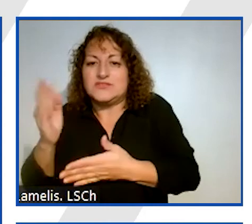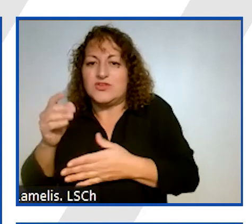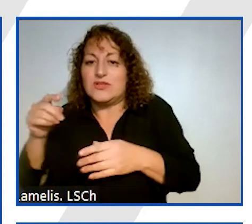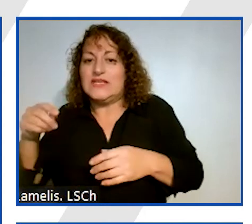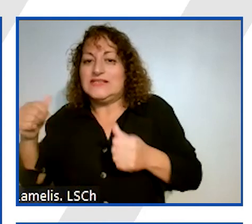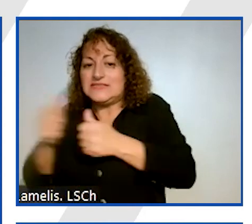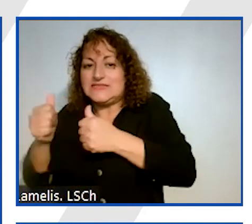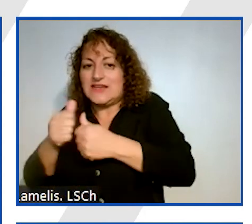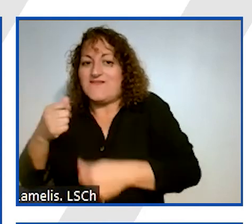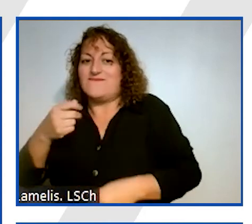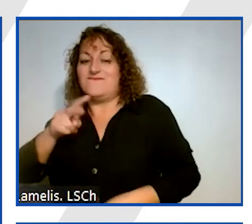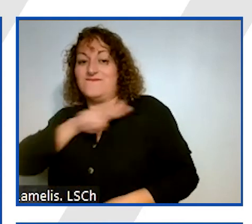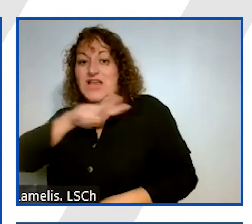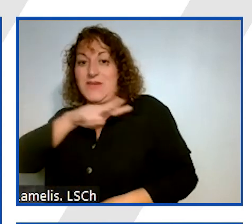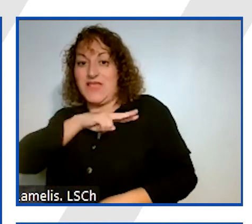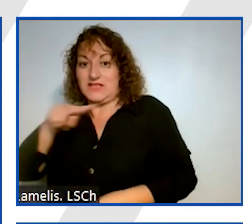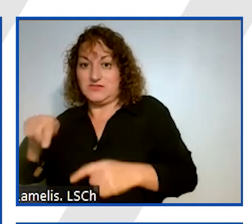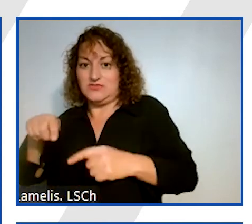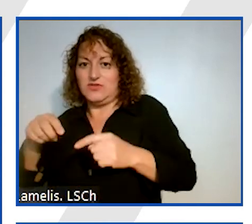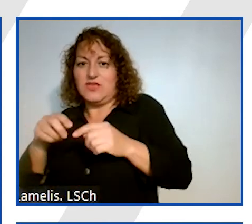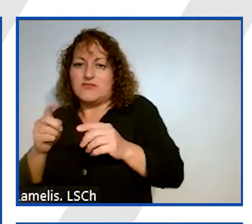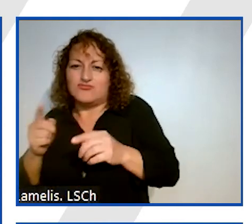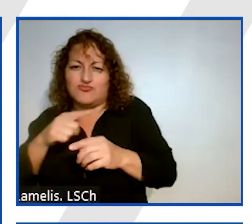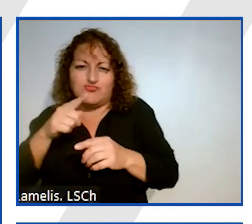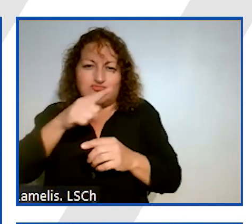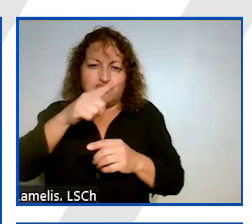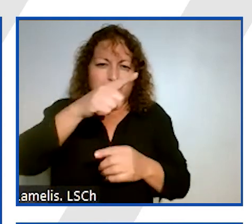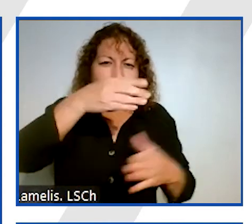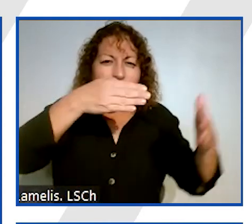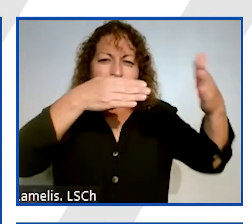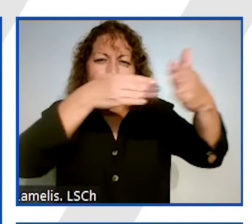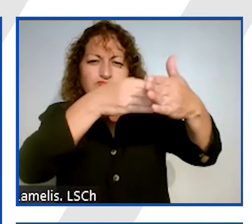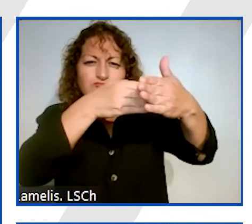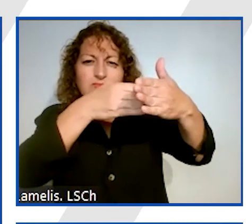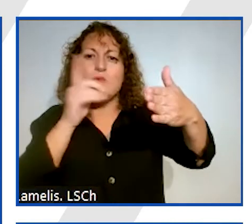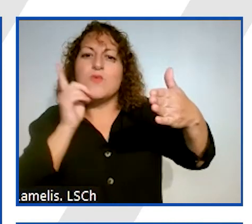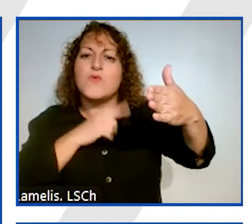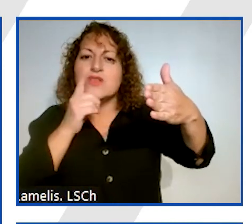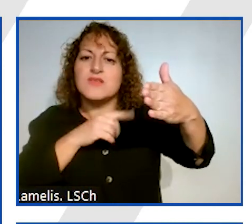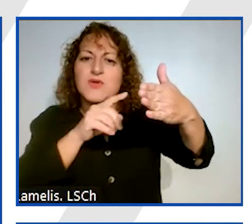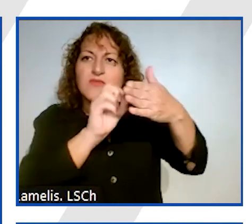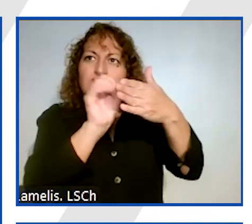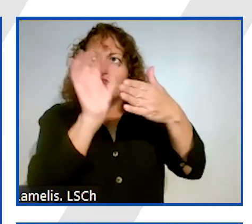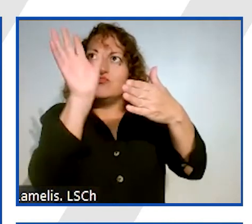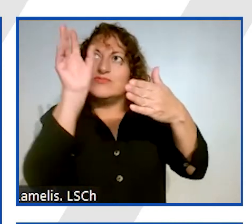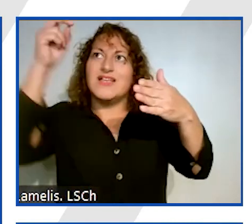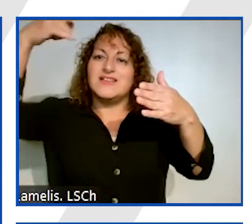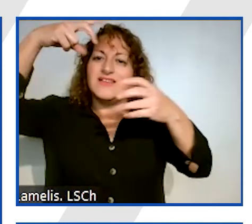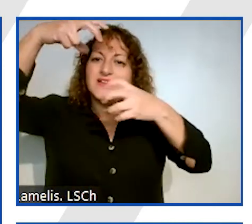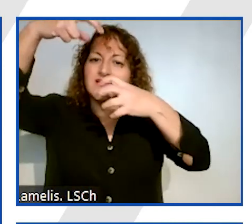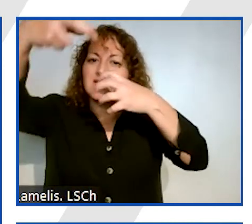amarilla muestra hasta dónde llegó. En la última transmisión fue